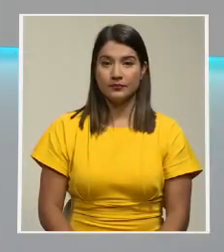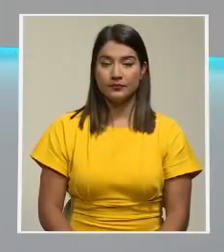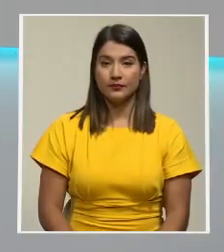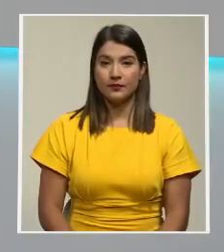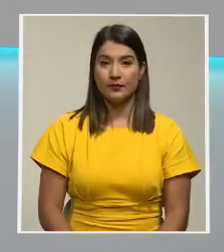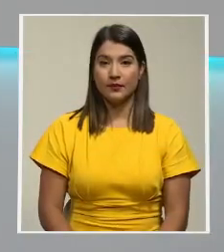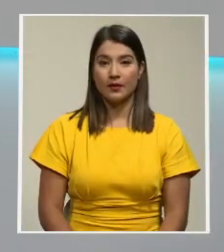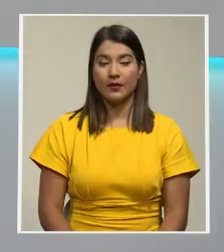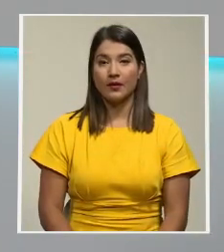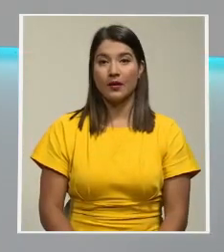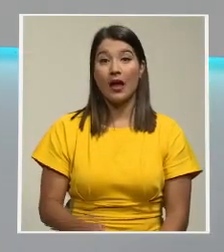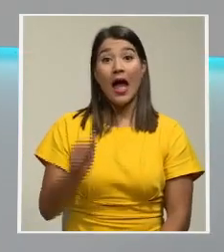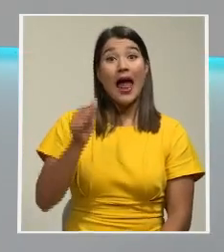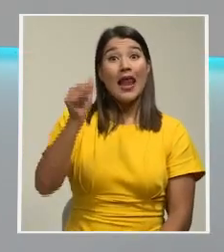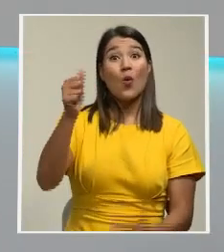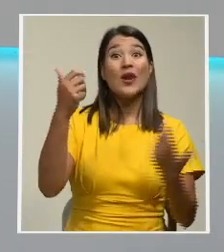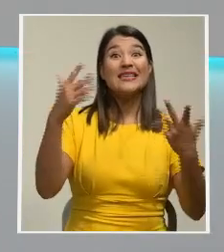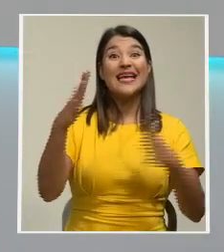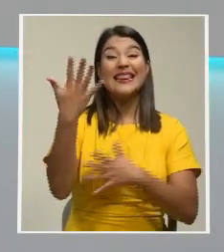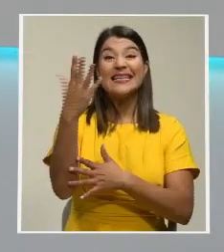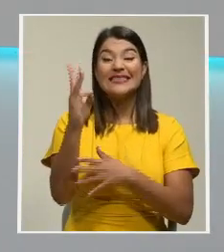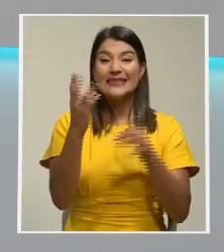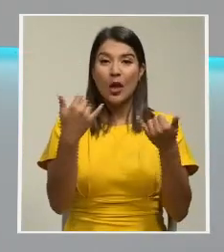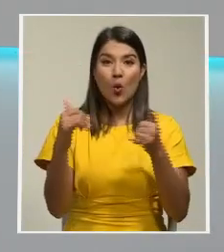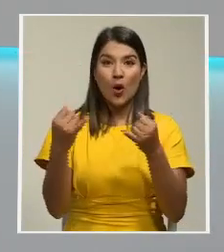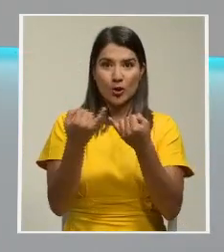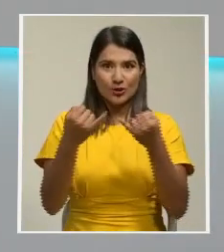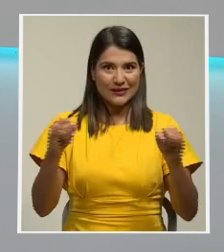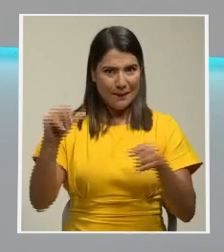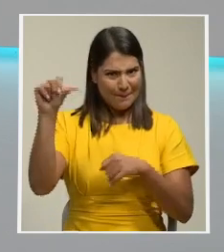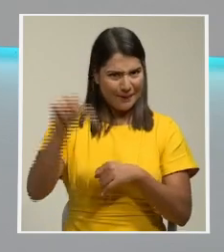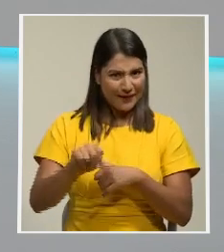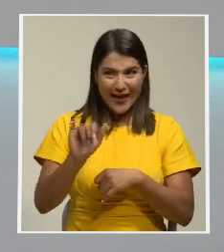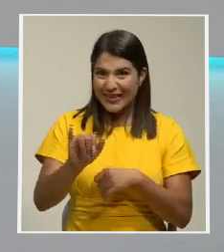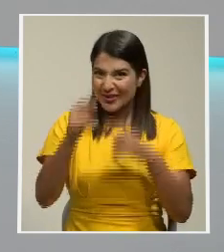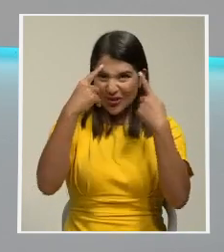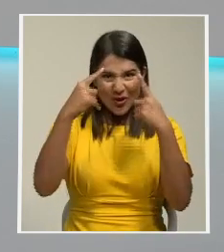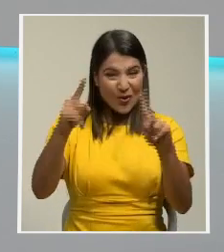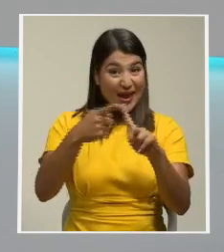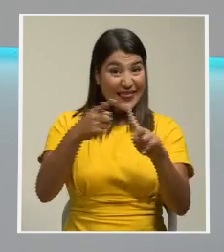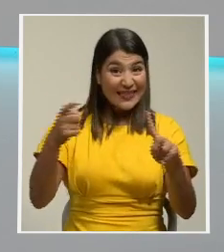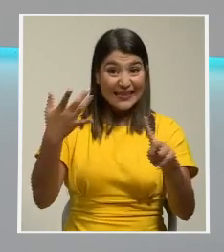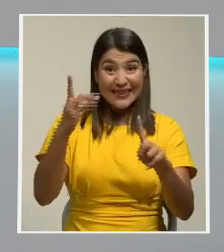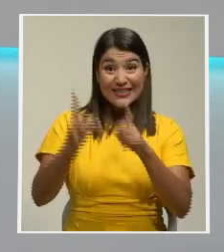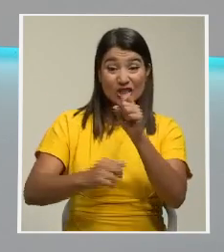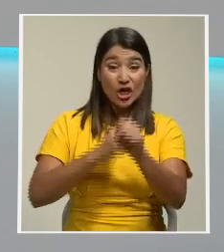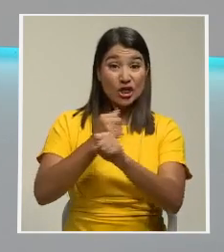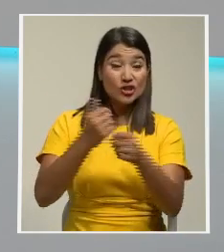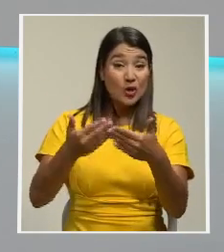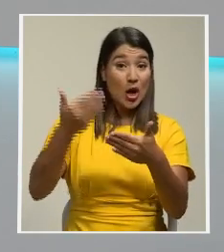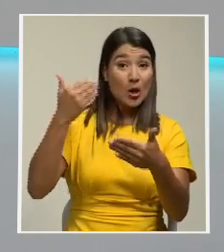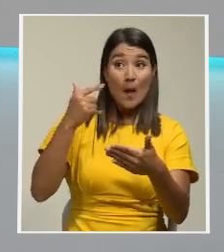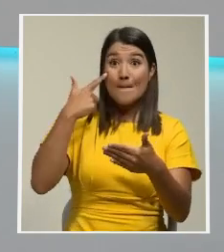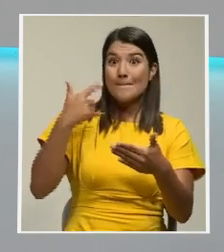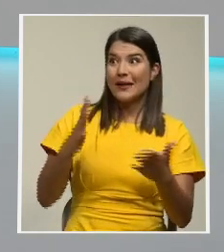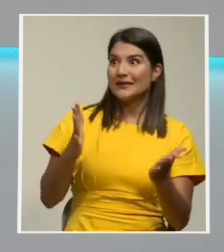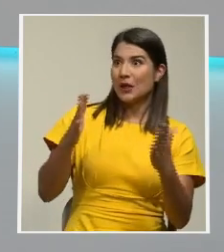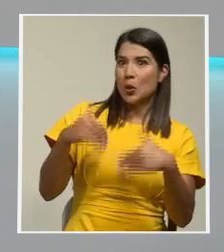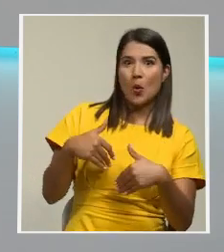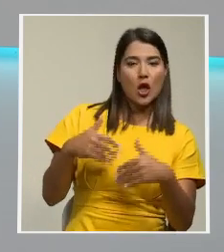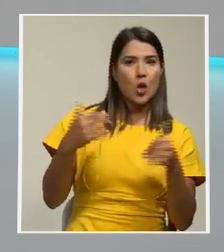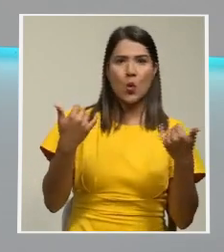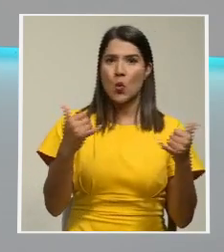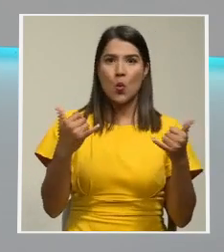La Liga llegó a 16 partidos sin perder, algo que no le sucedía hace 18 años y parece no tener rival en el